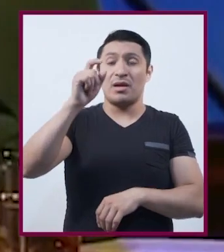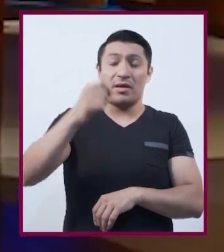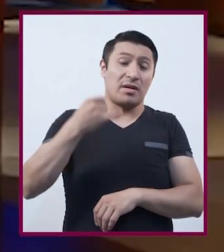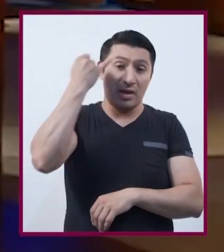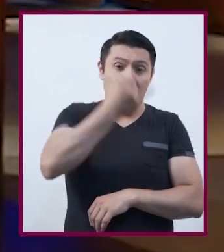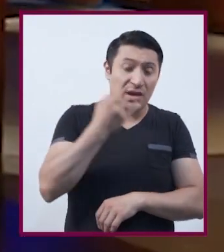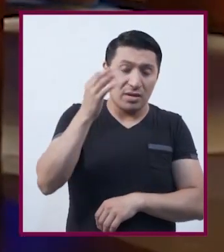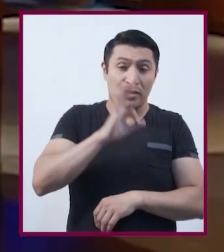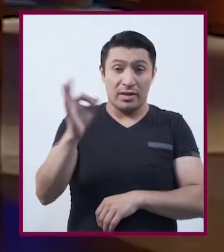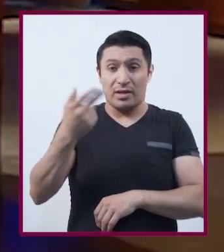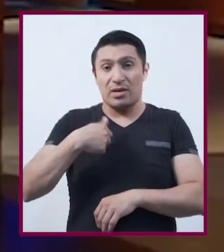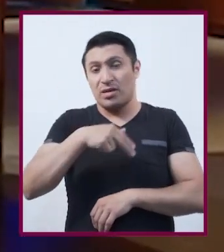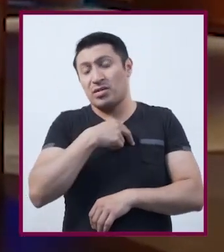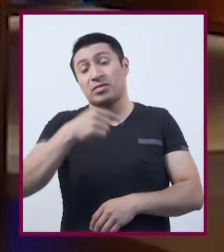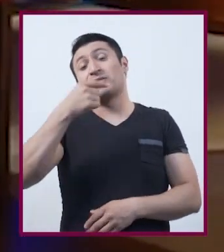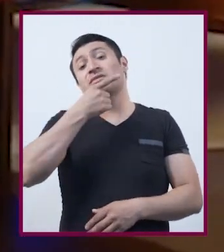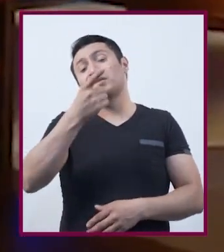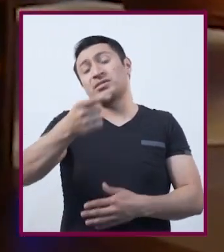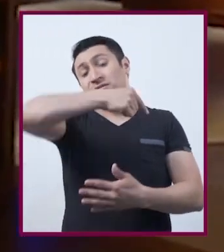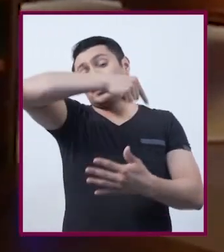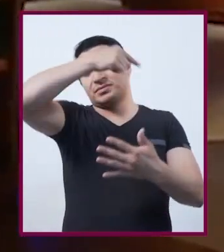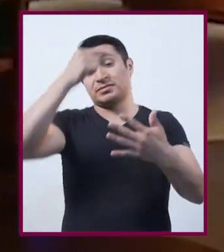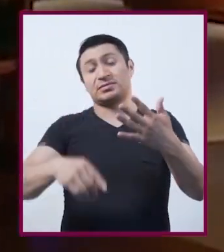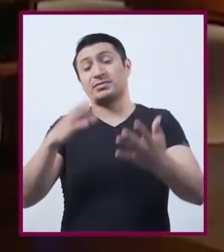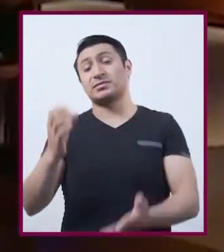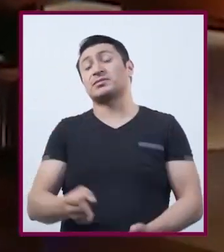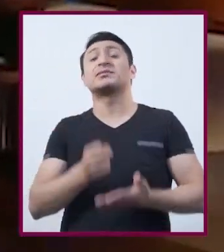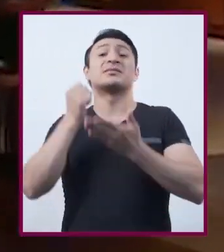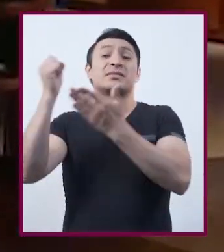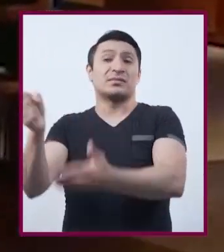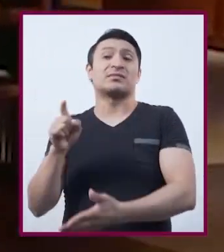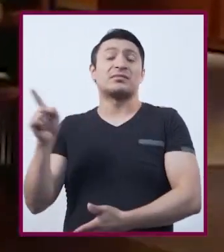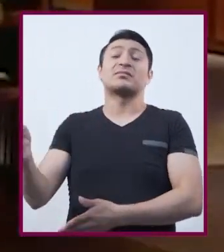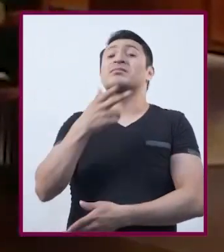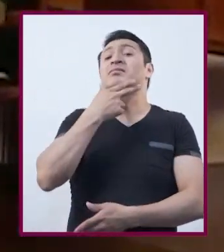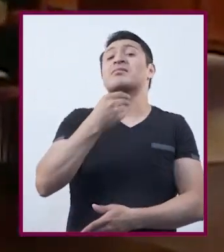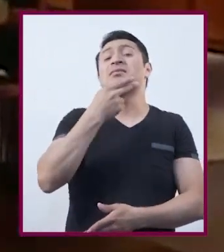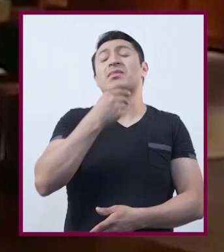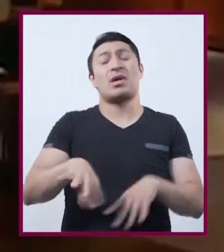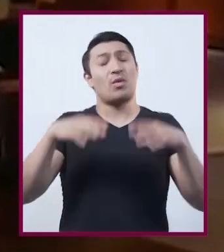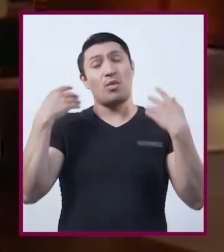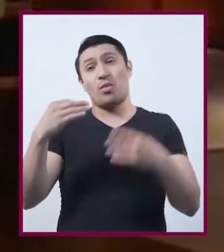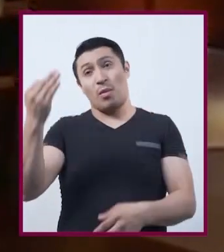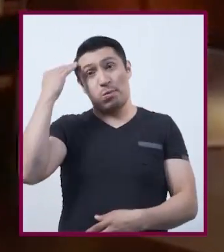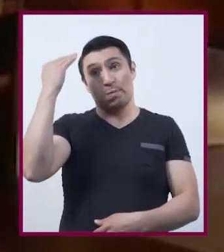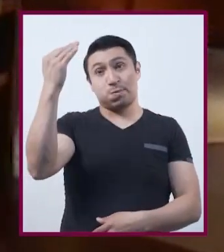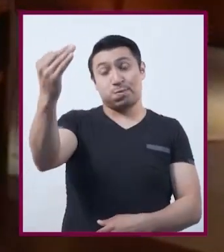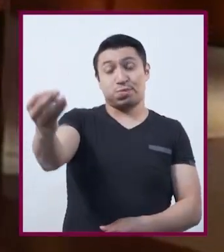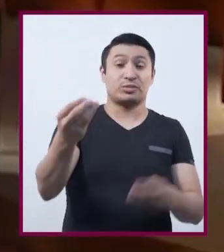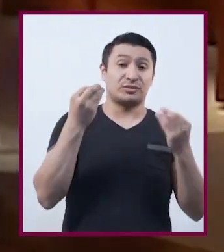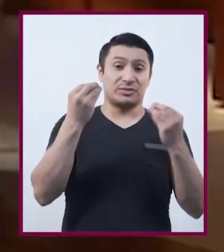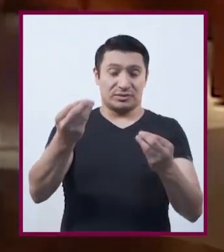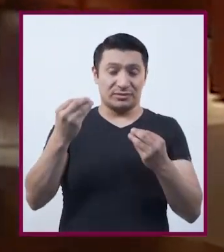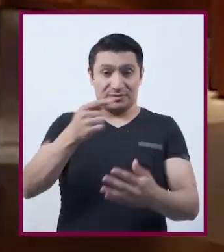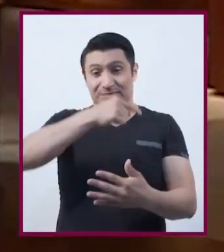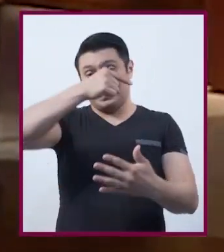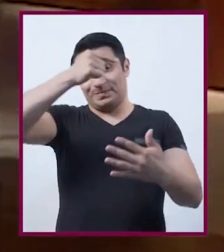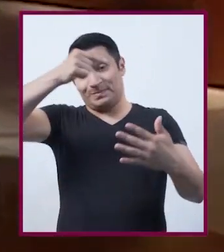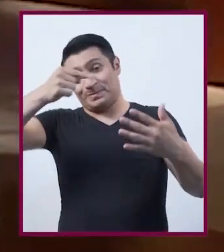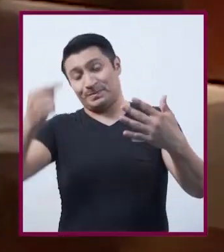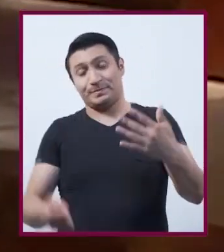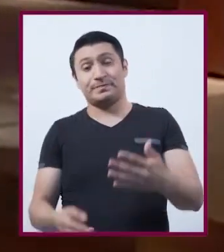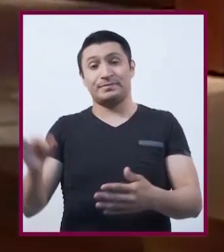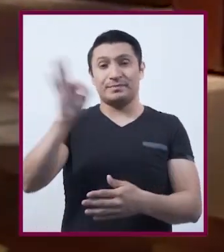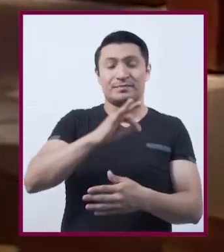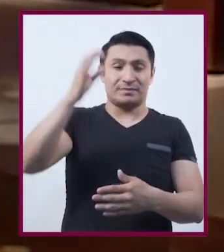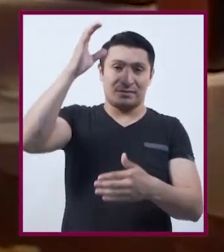tardaríamos un montón de tiempo y capaz que acabaríamos aburriéndote, lo cual no queremos para nadita del mundo. ¿Qué te parece si